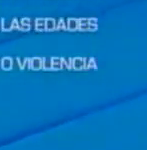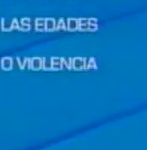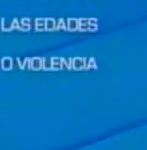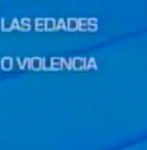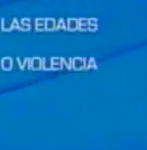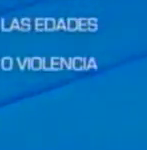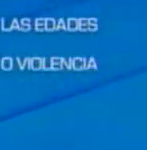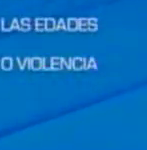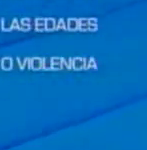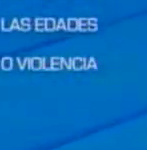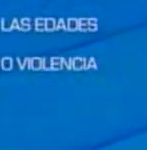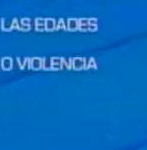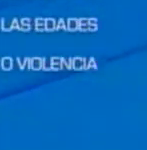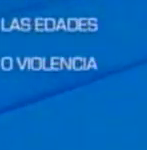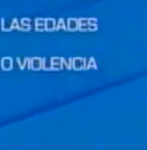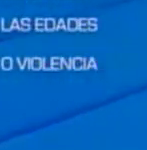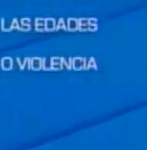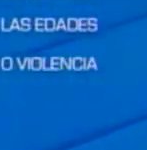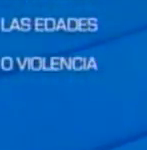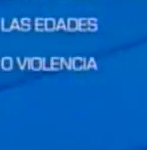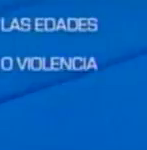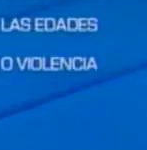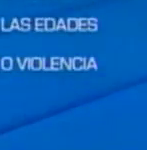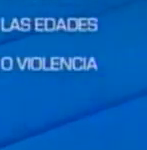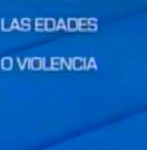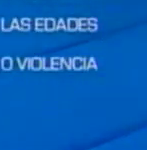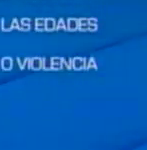El siguiente programa puede ser visto por el